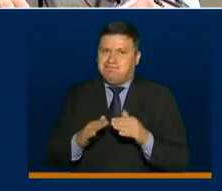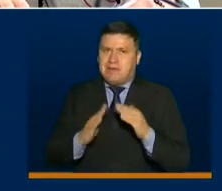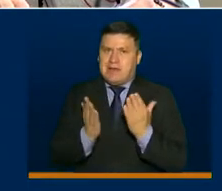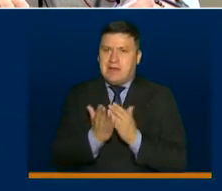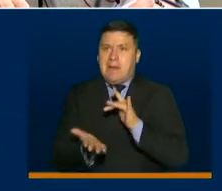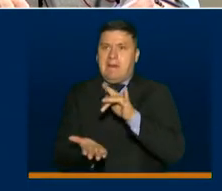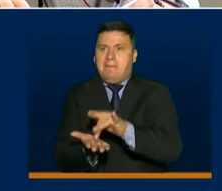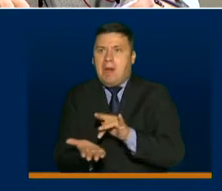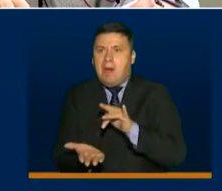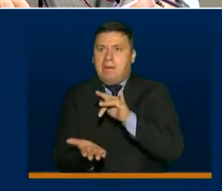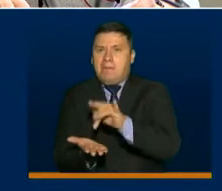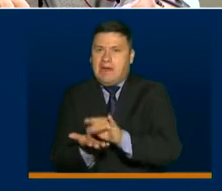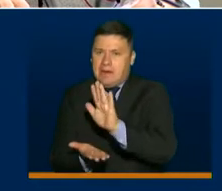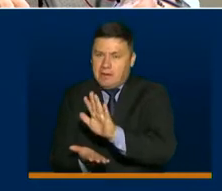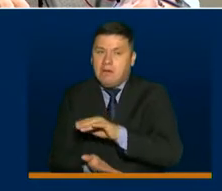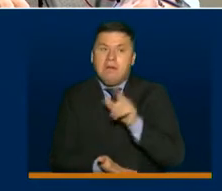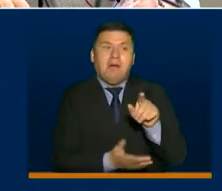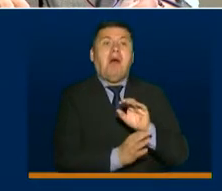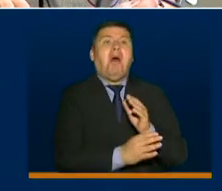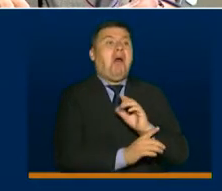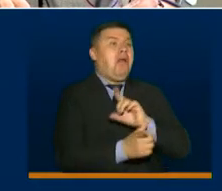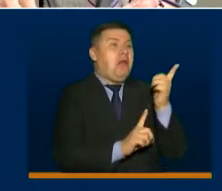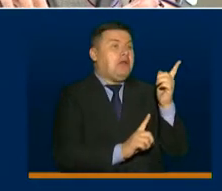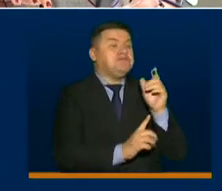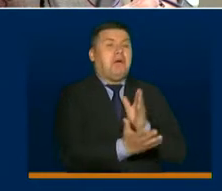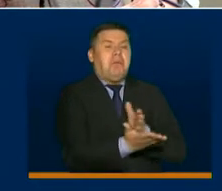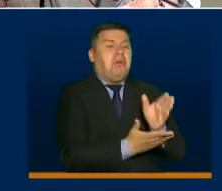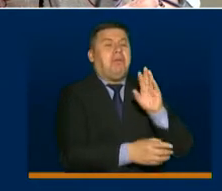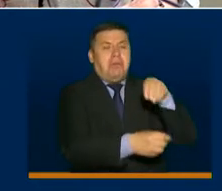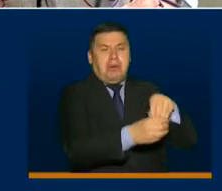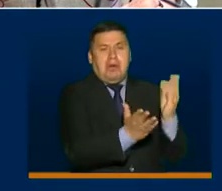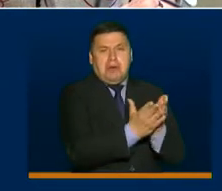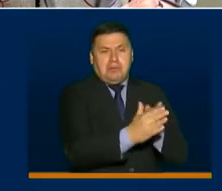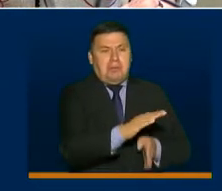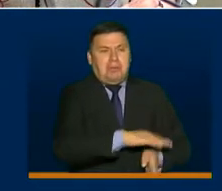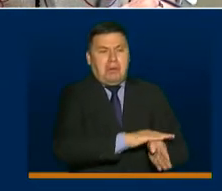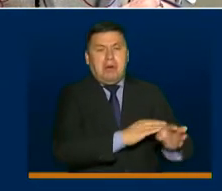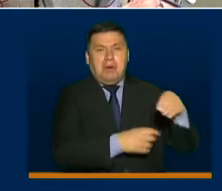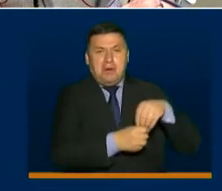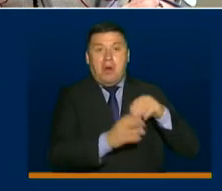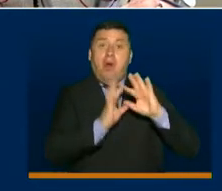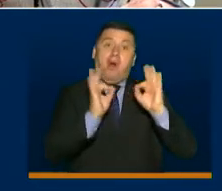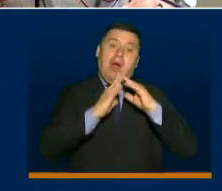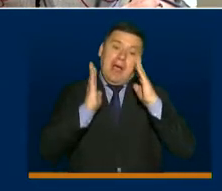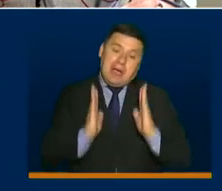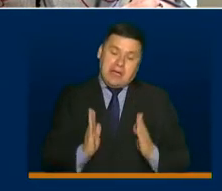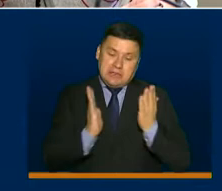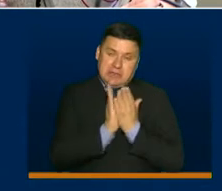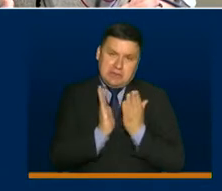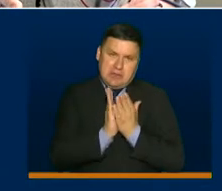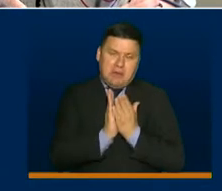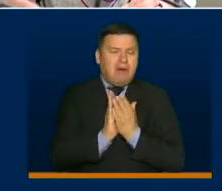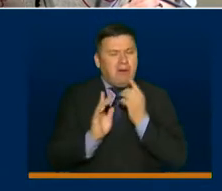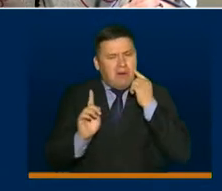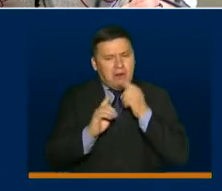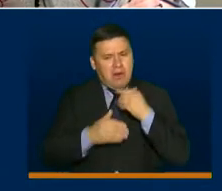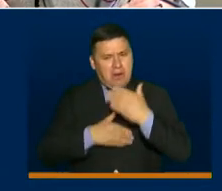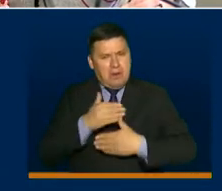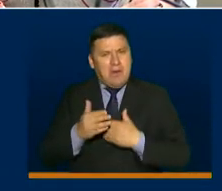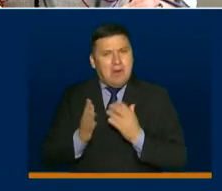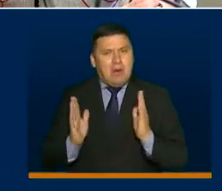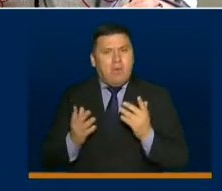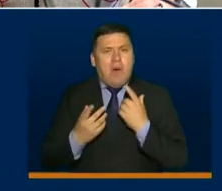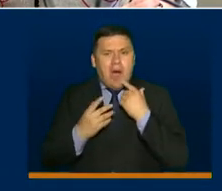la presencialidad y donde ya se tiene listo un esquema de trabajo desde la casa, pero también con la idea de ir